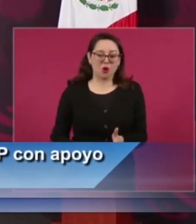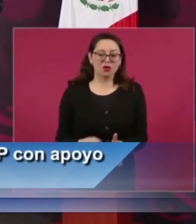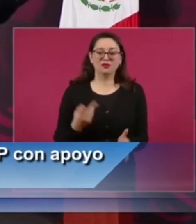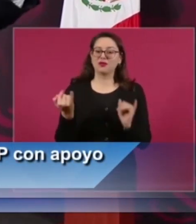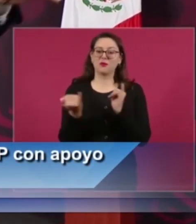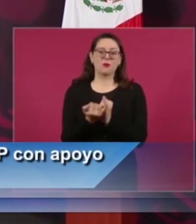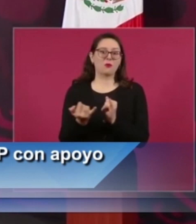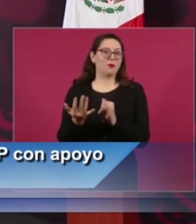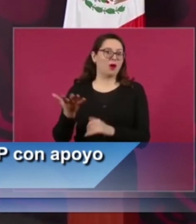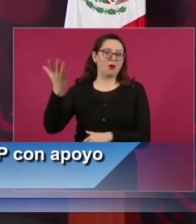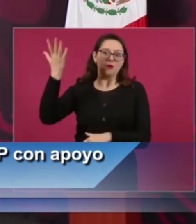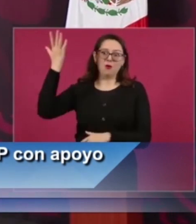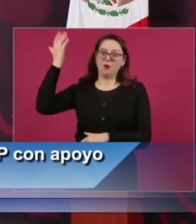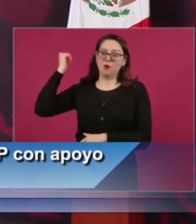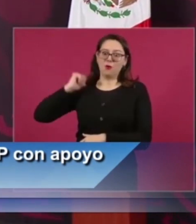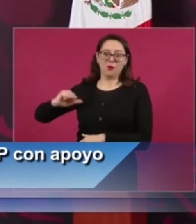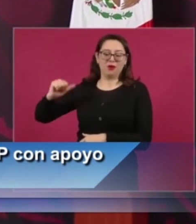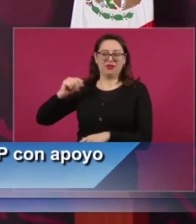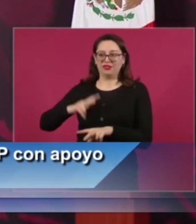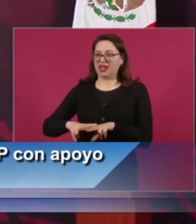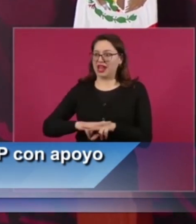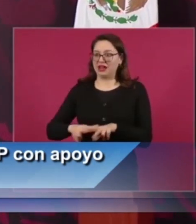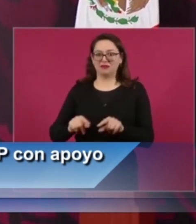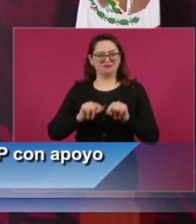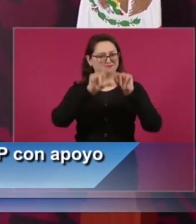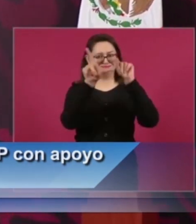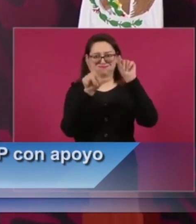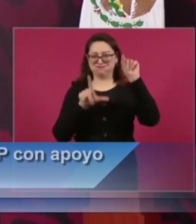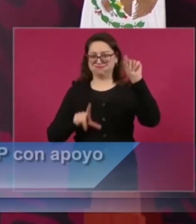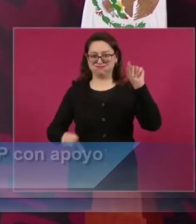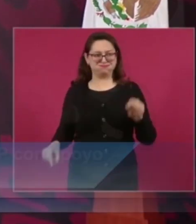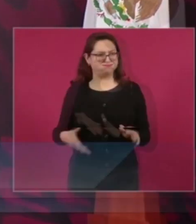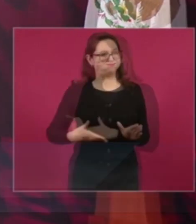con trenes, todo el país.